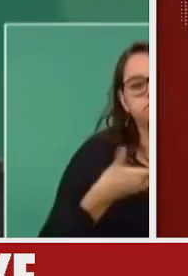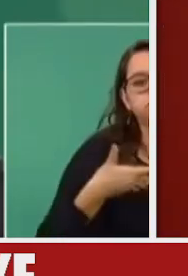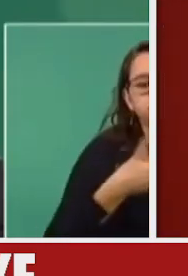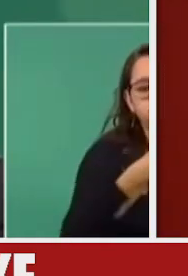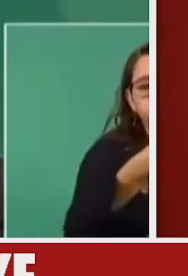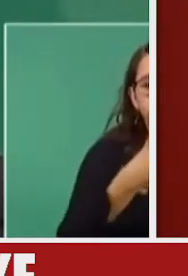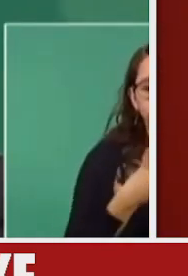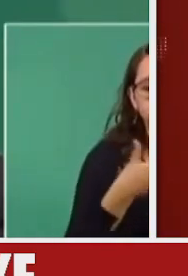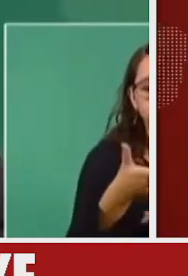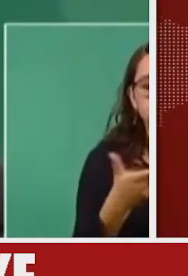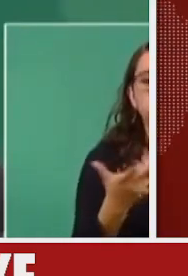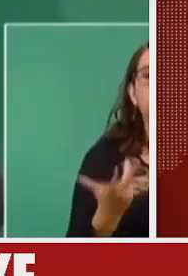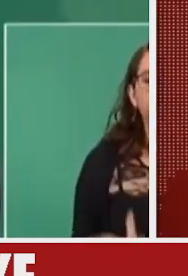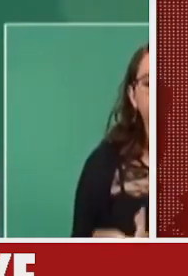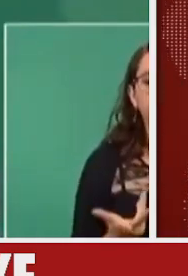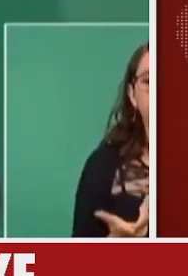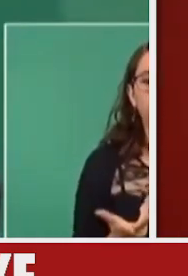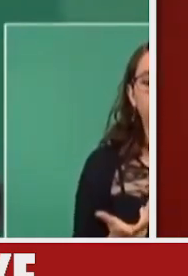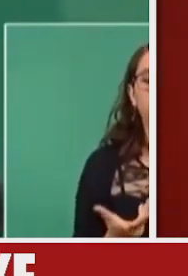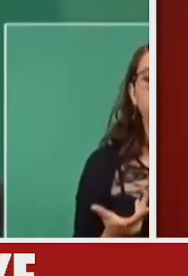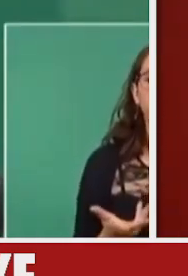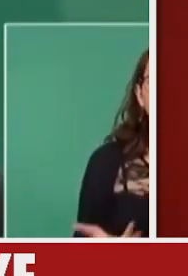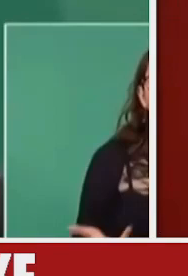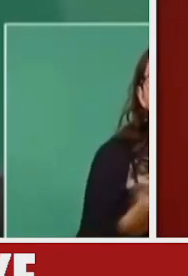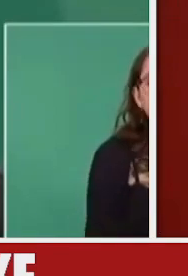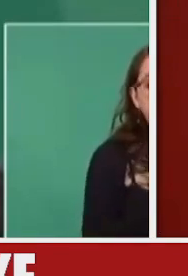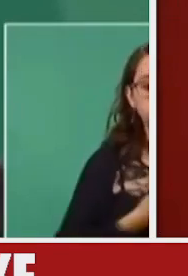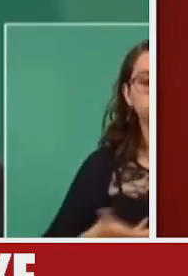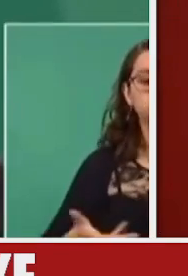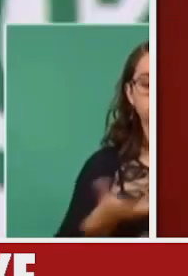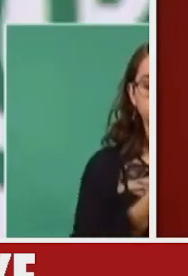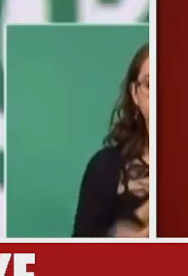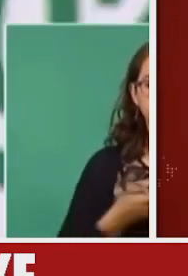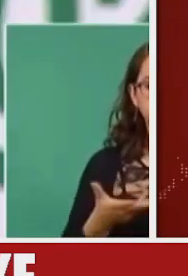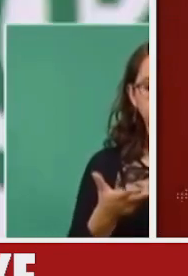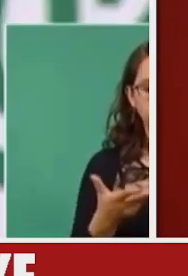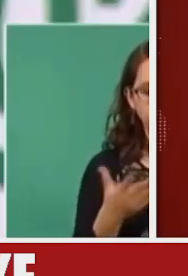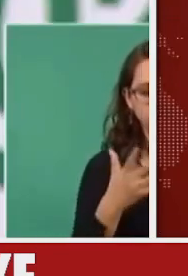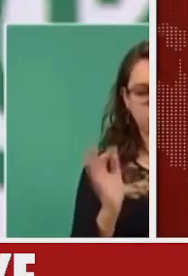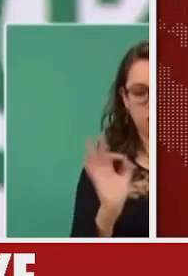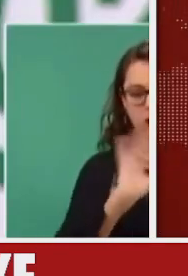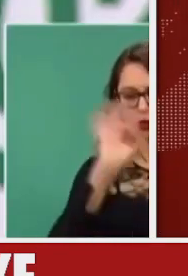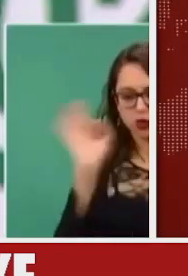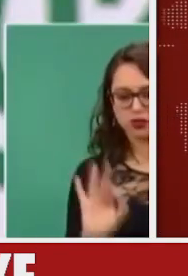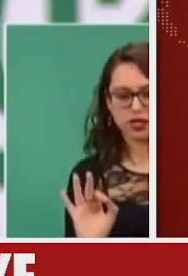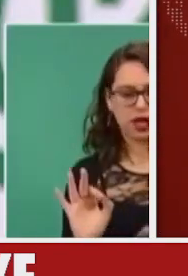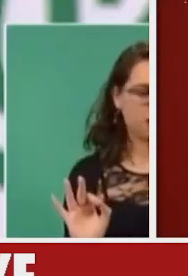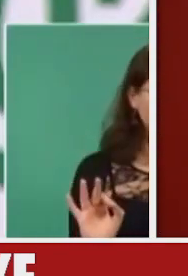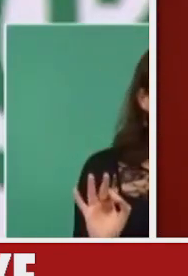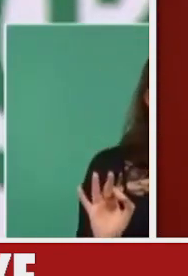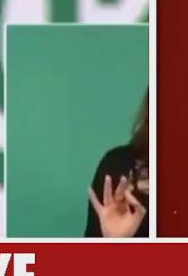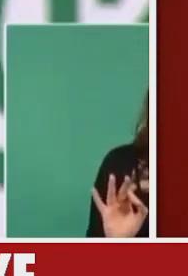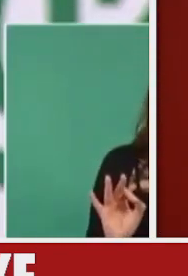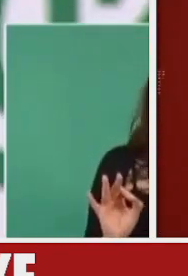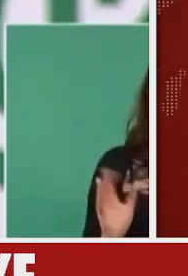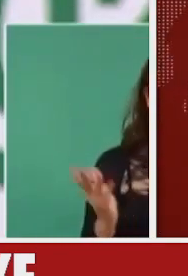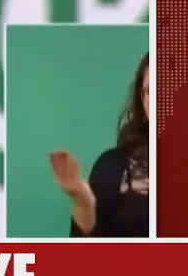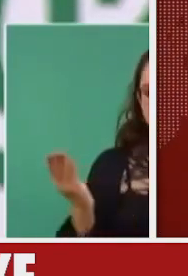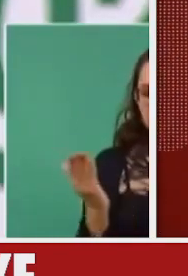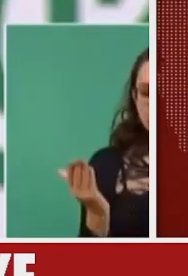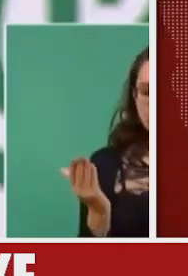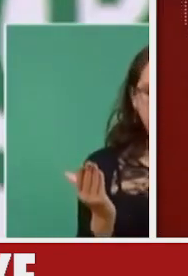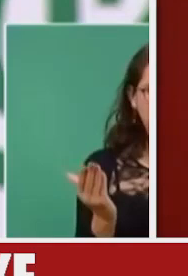demostrado entonces compartiendo una información y ya los promedios de vacunación especialmente a la región norte